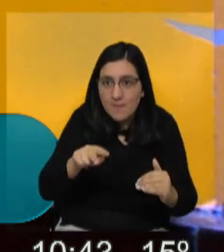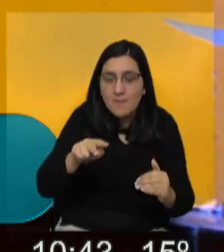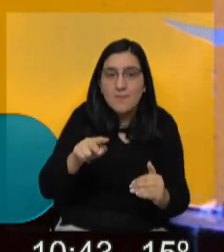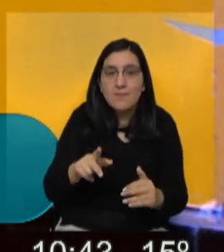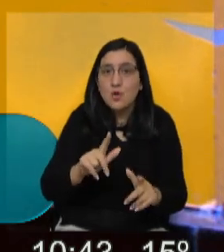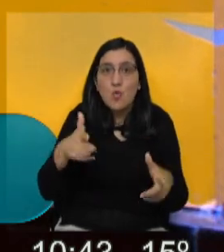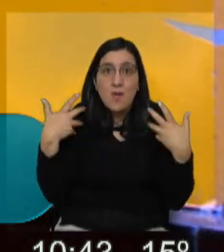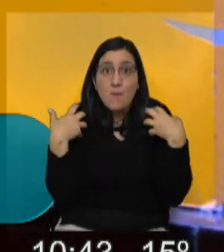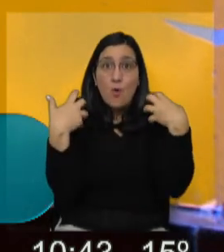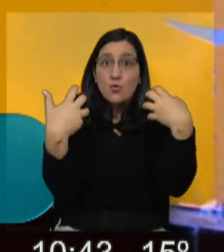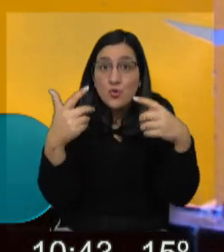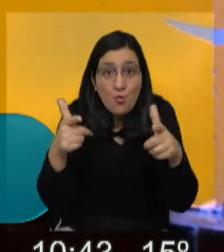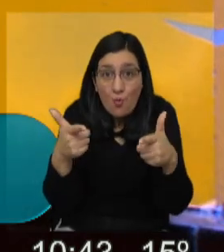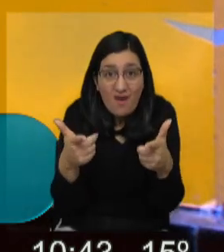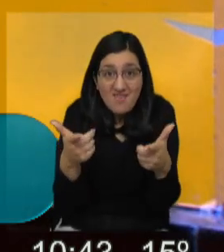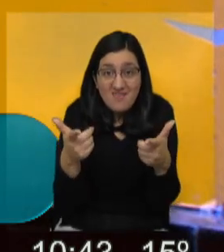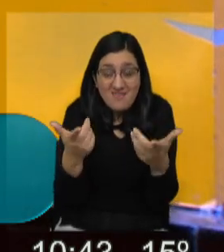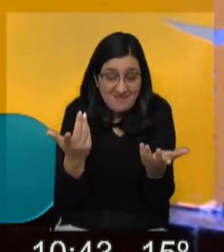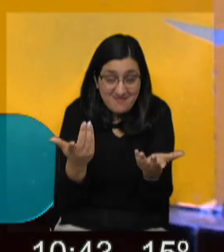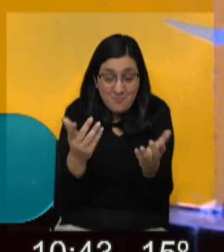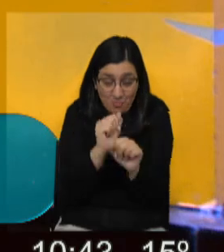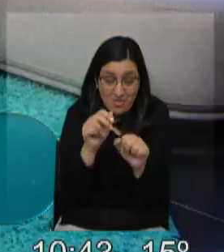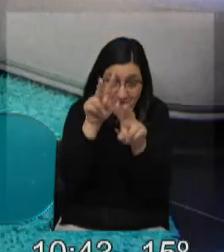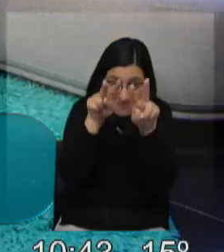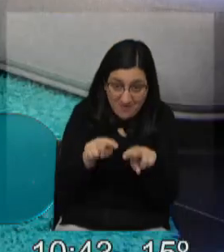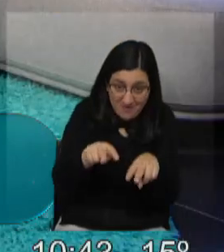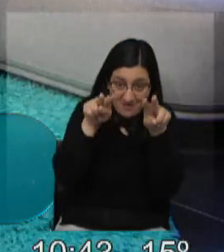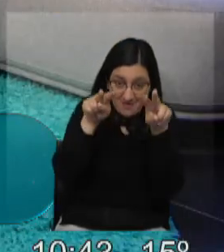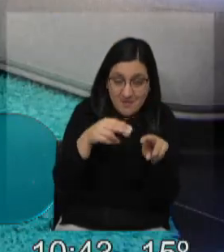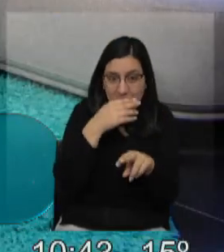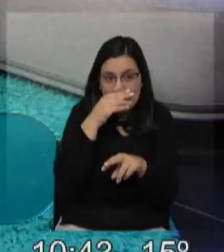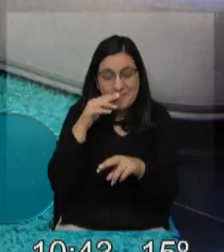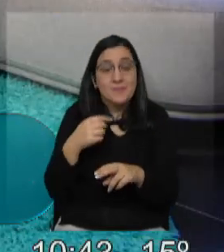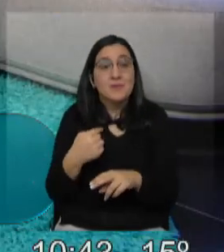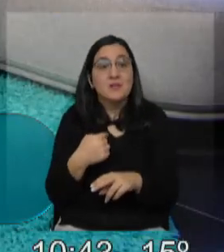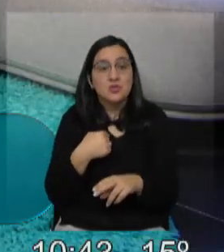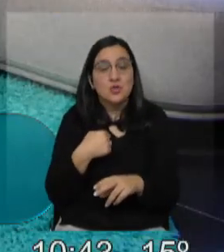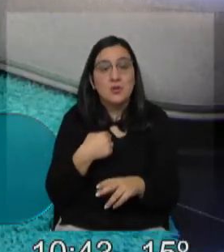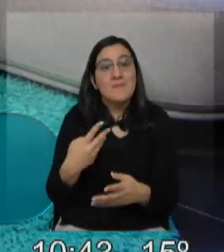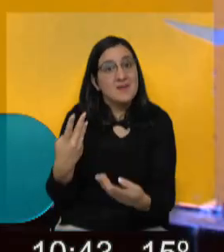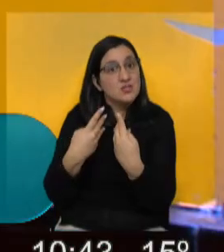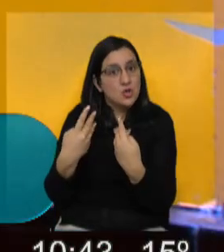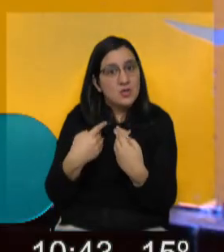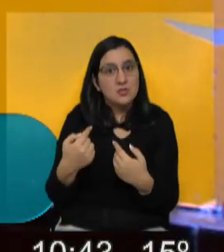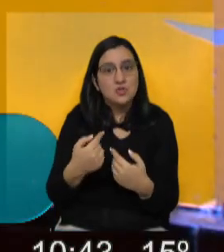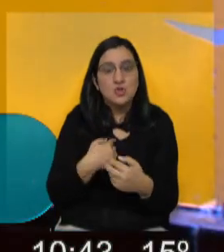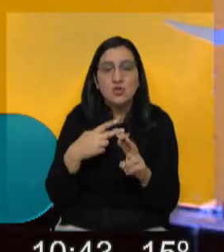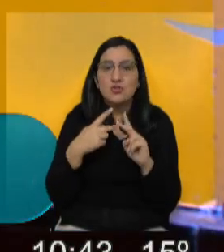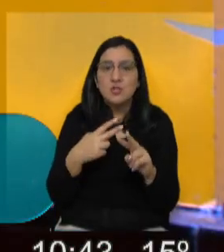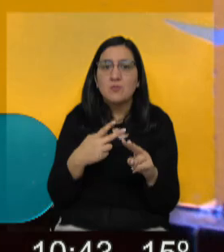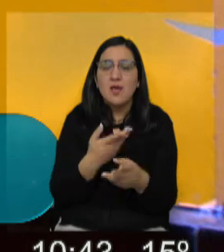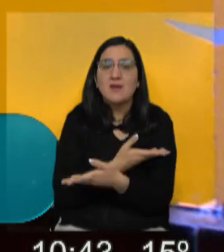adentro. Claro, no es Narnia, pero de repente yo, y acabo, yo soy muy de Nieves, me vive rezongando, yo te conservo una remera